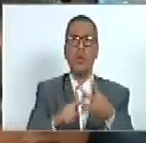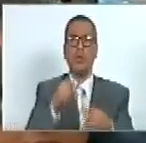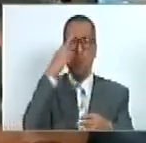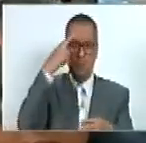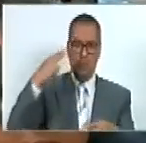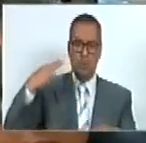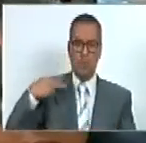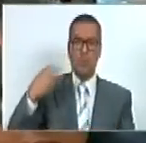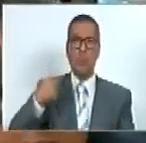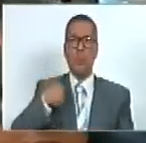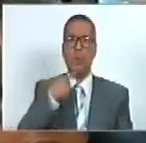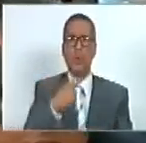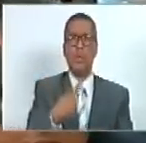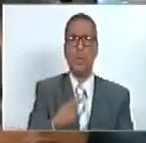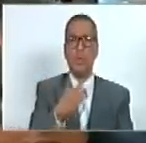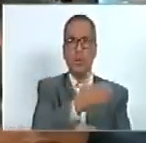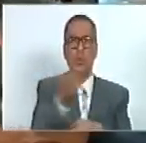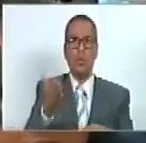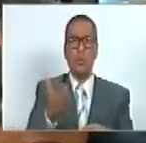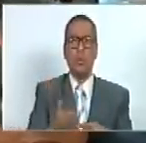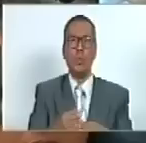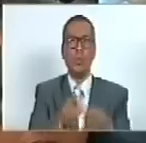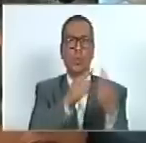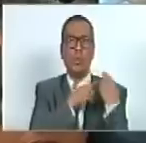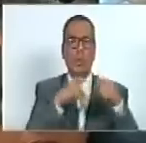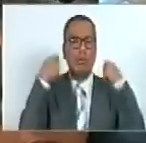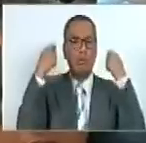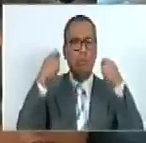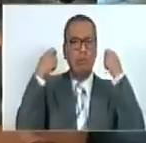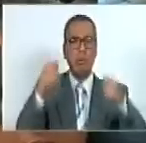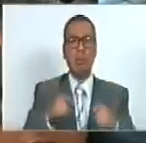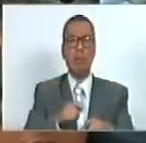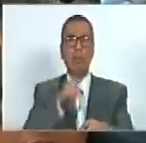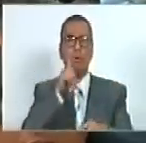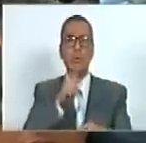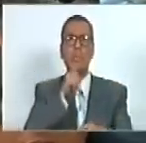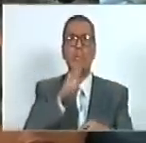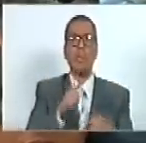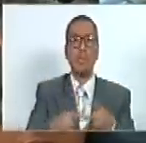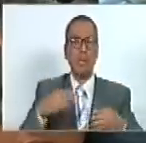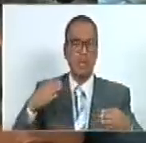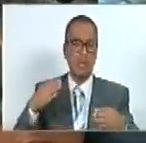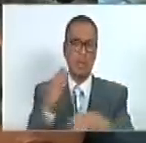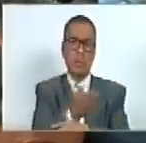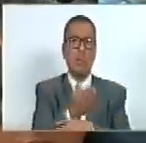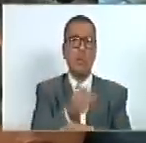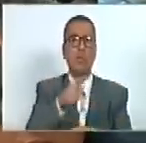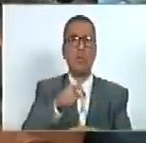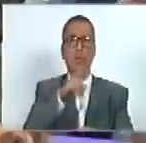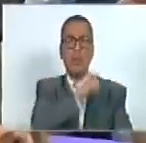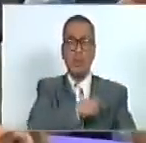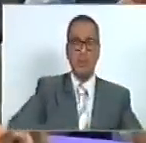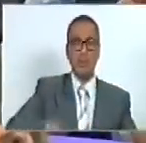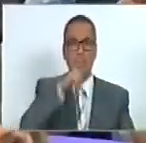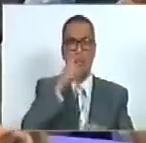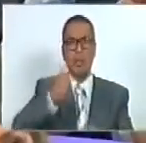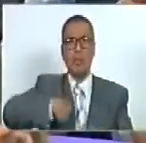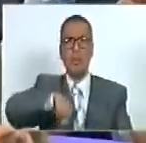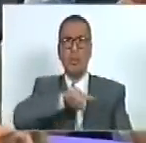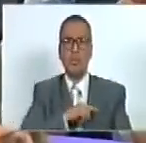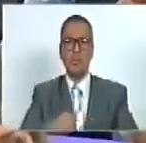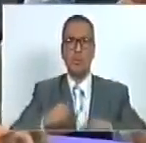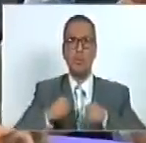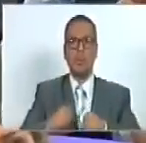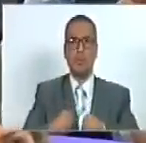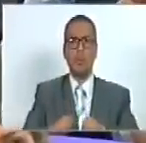orgullo que mientras ustedes cargan esa campaña miserable contra el presidente Maduro, nosotros estamos aquí,